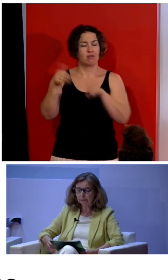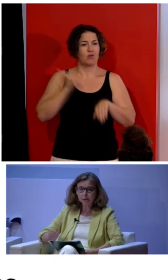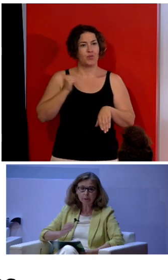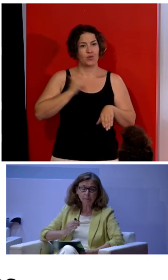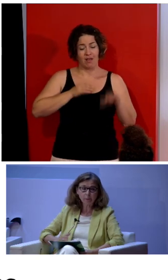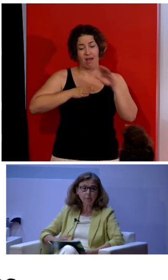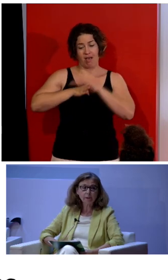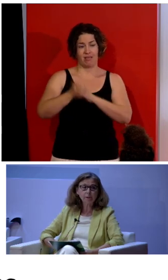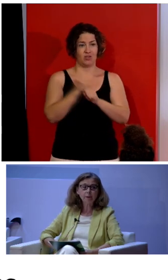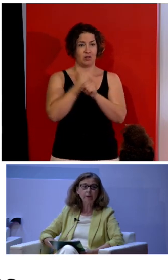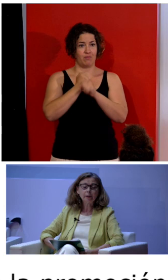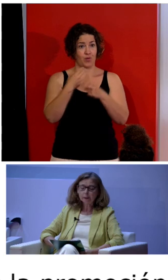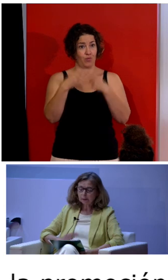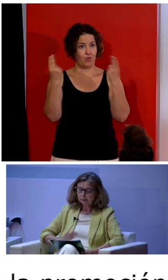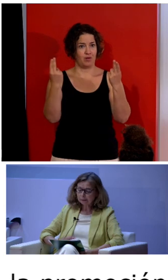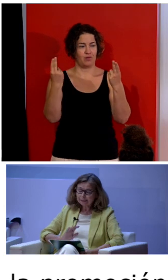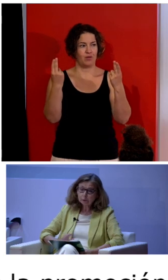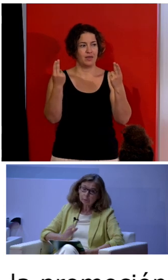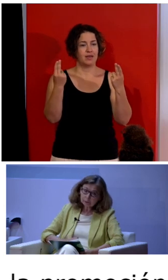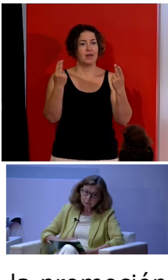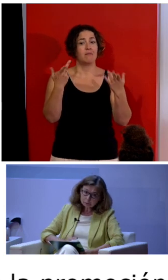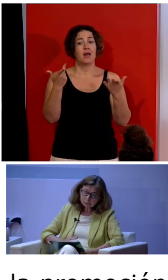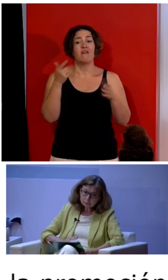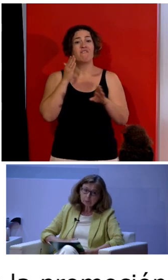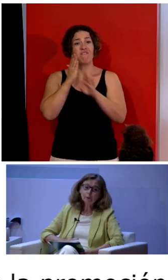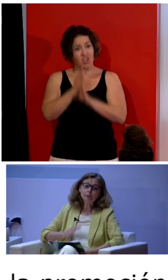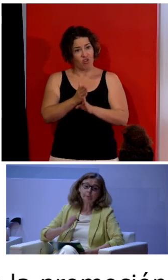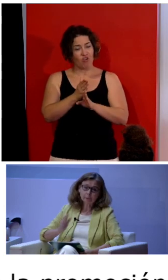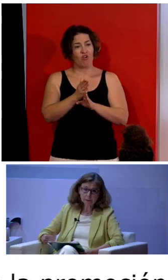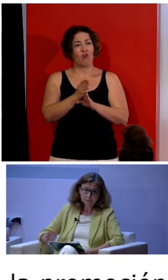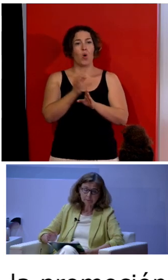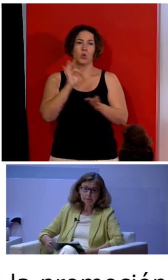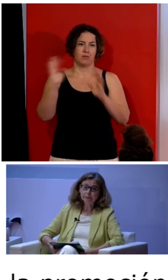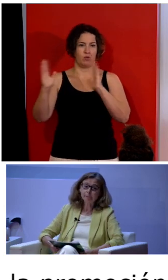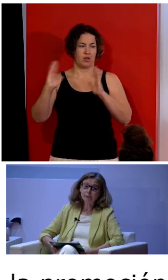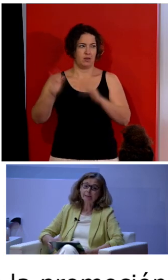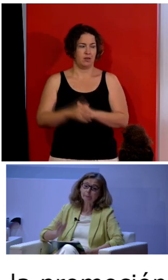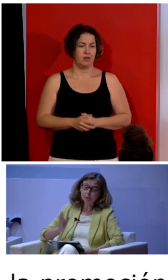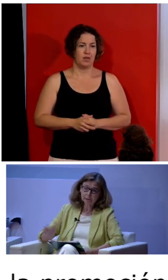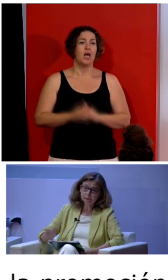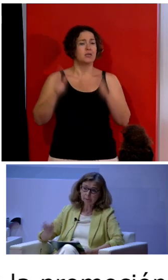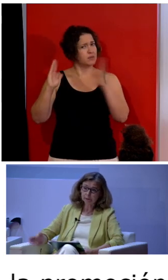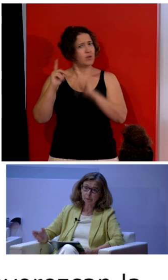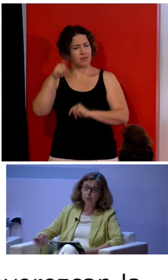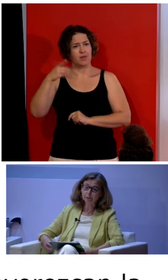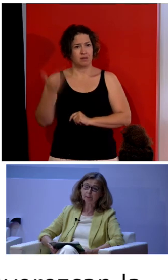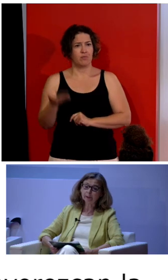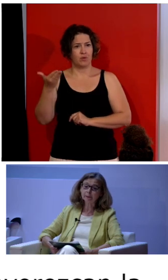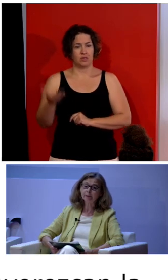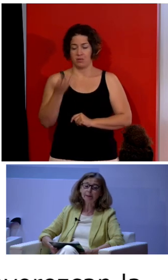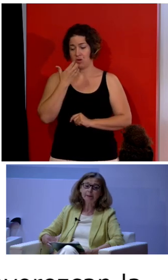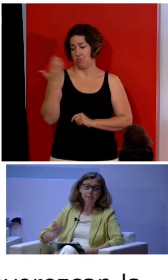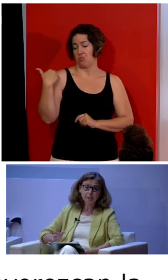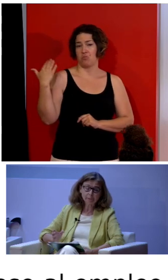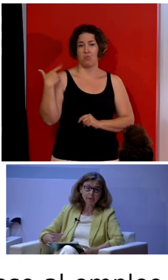en el acceso del empleo público, tanto fijo como temporal. temporal tan importante como estos últimos